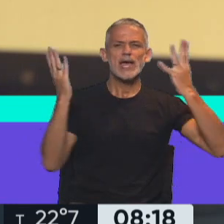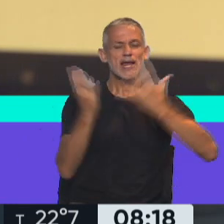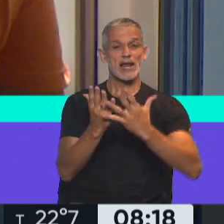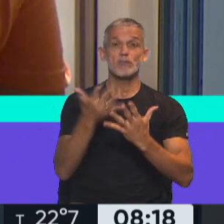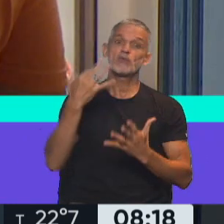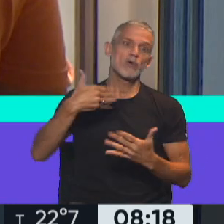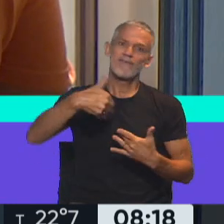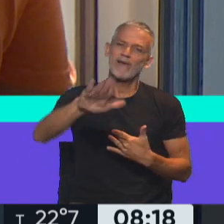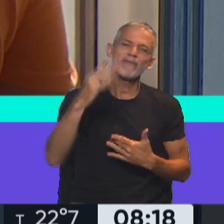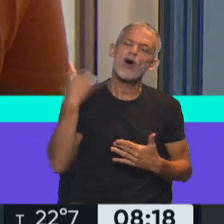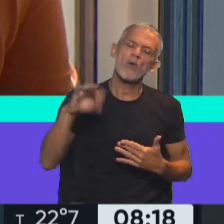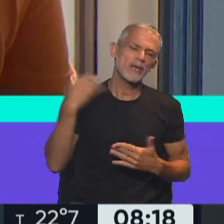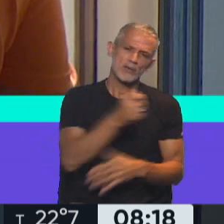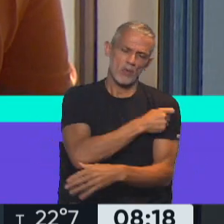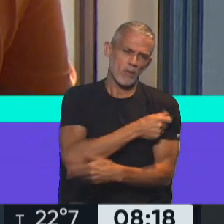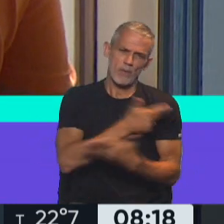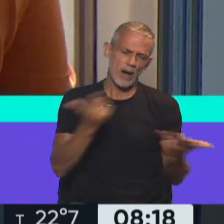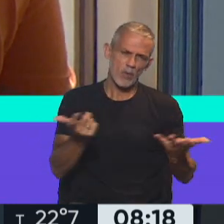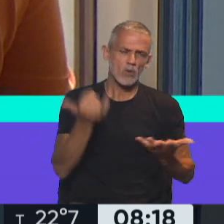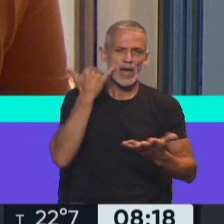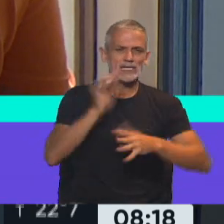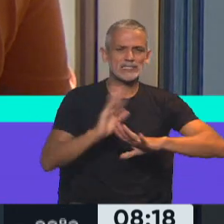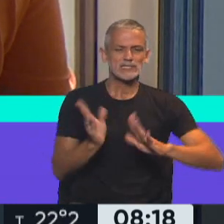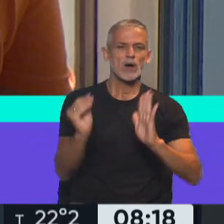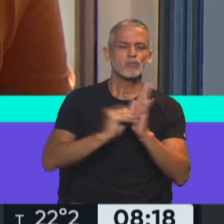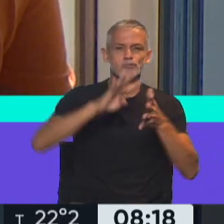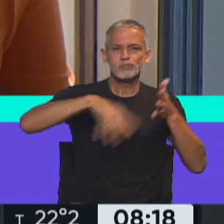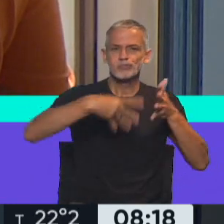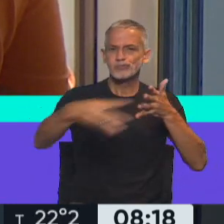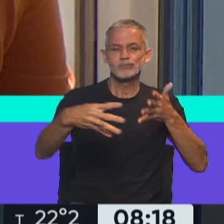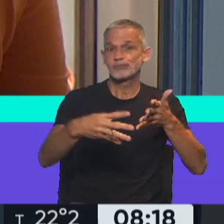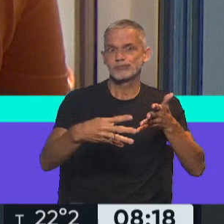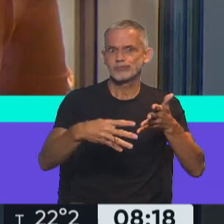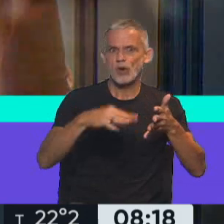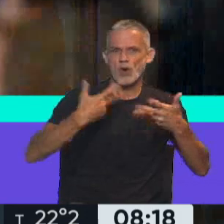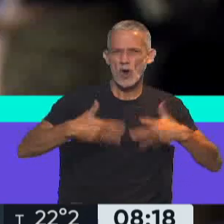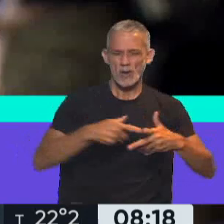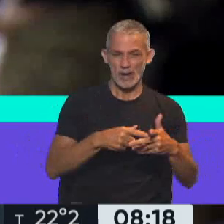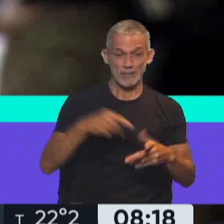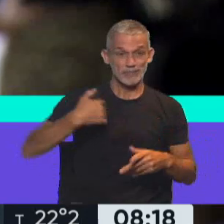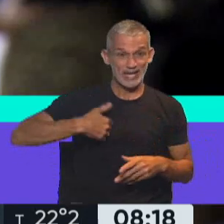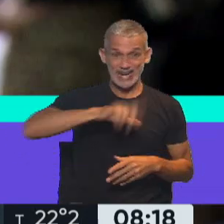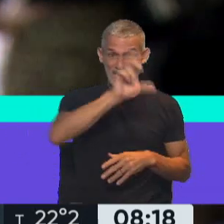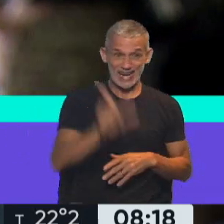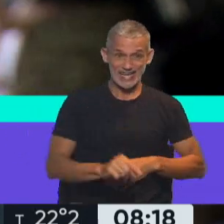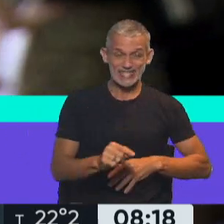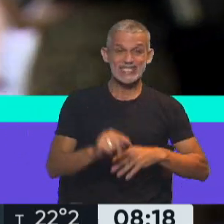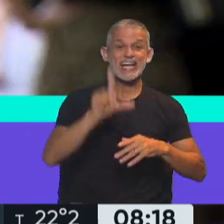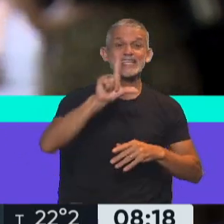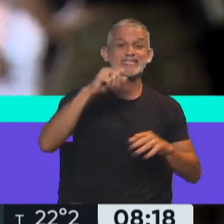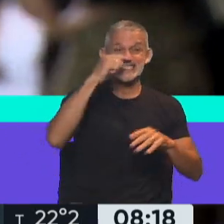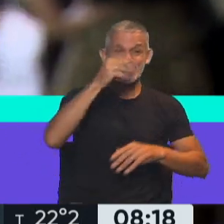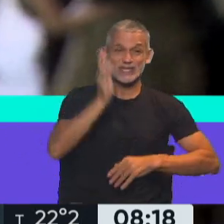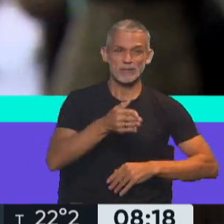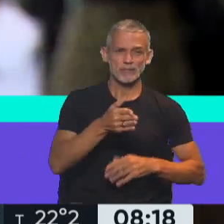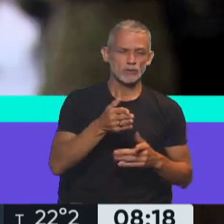hacer obligatoria la vacuna, va a ingresar en el calendario habitual. A nivel nacional, 7% de